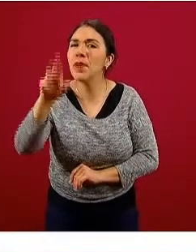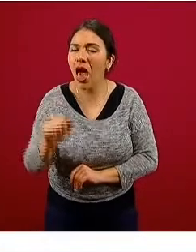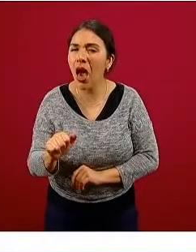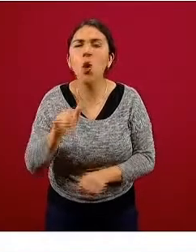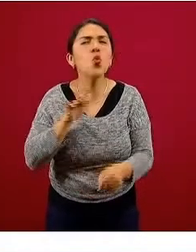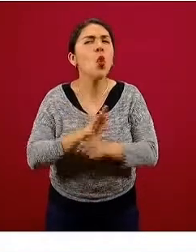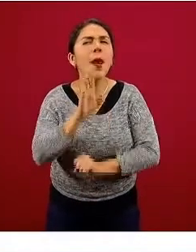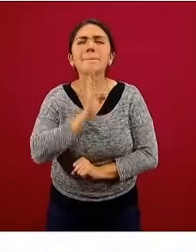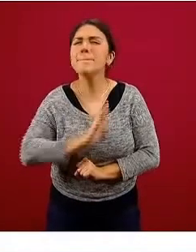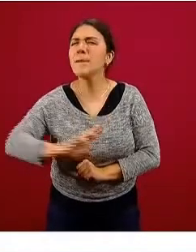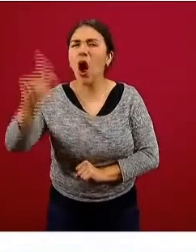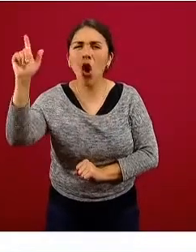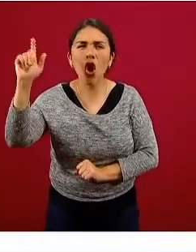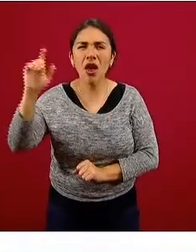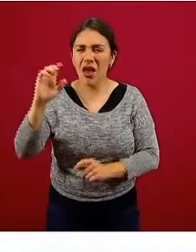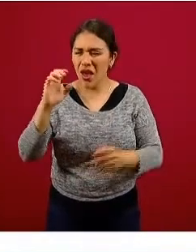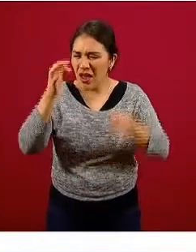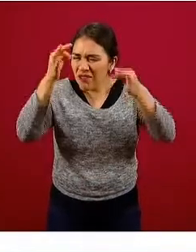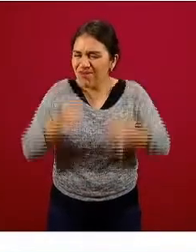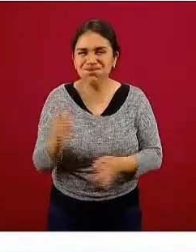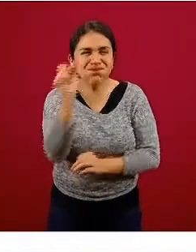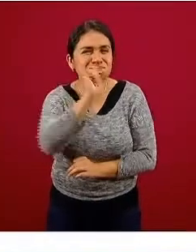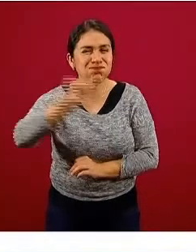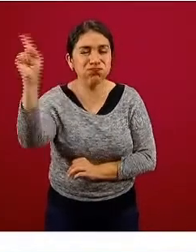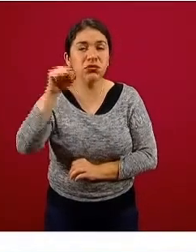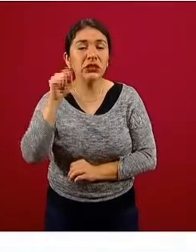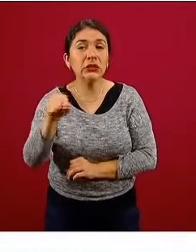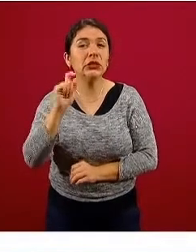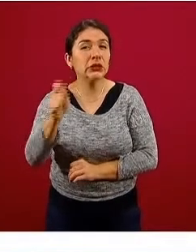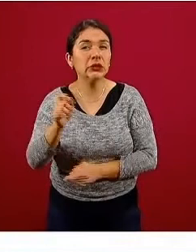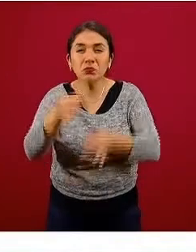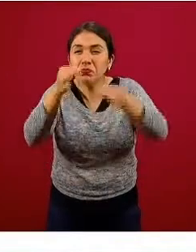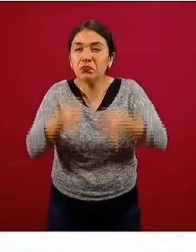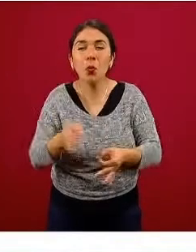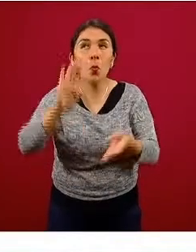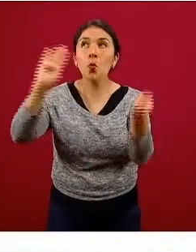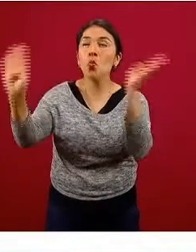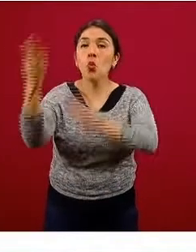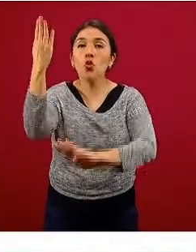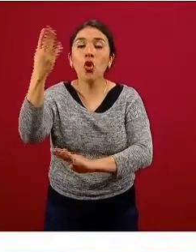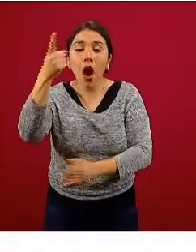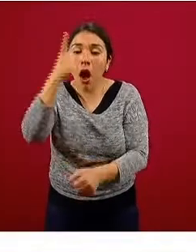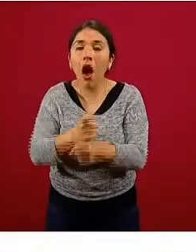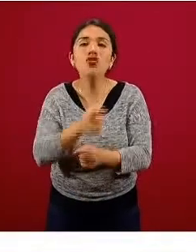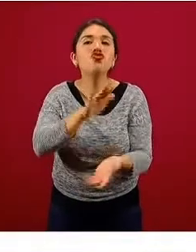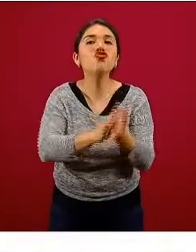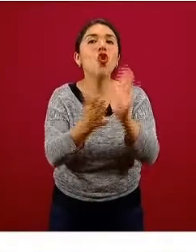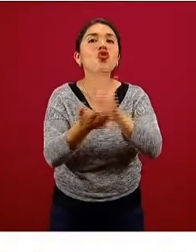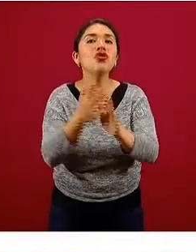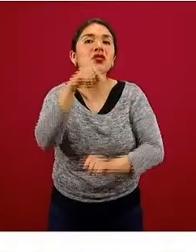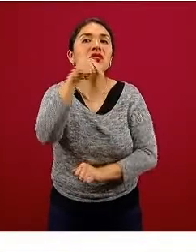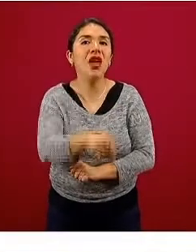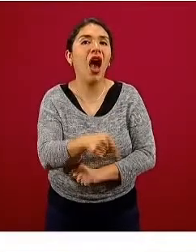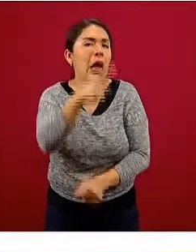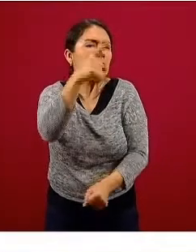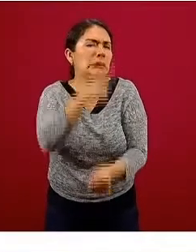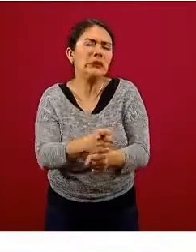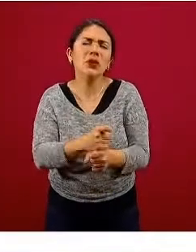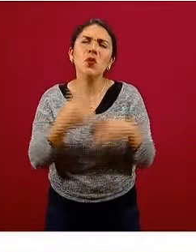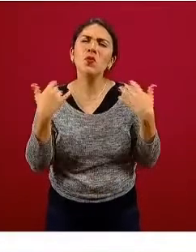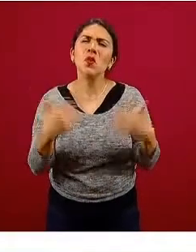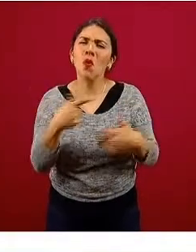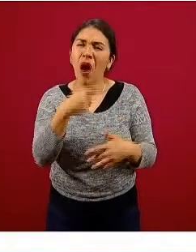¿Cuál es el mejor cereal alto en fibra? Casi que les voy a decir del mundo, la tortilla. La tortilla es